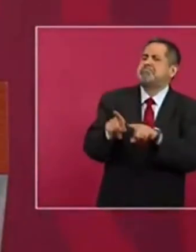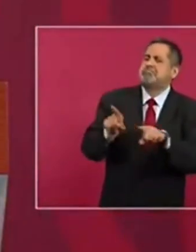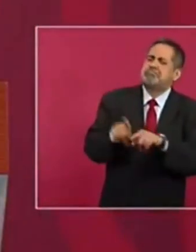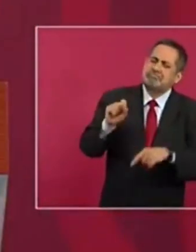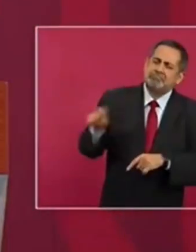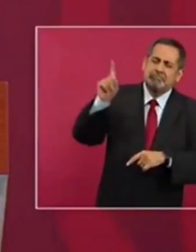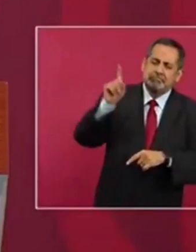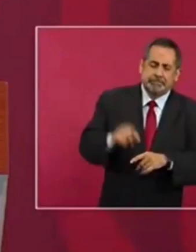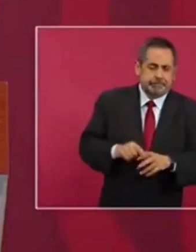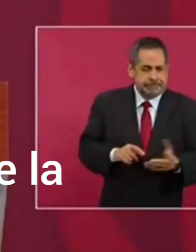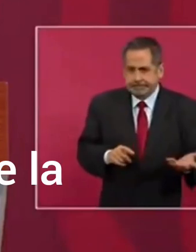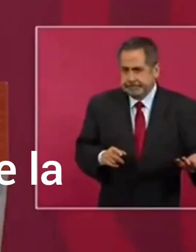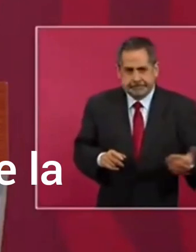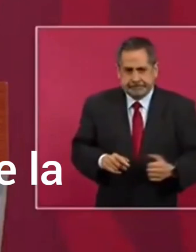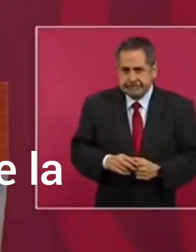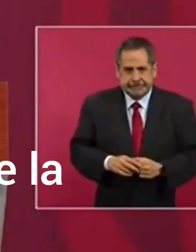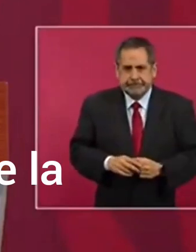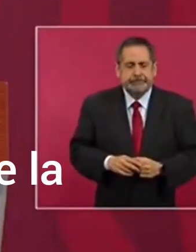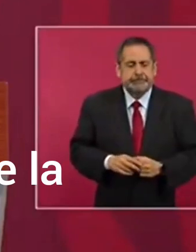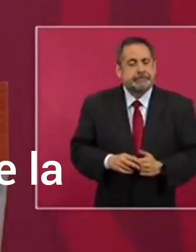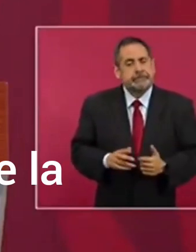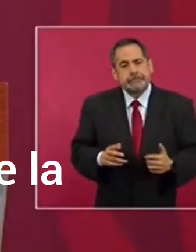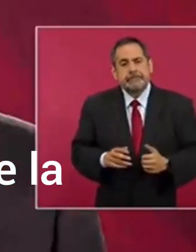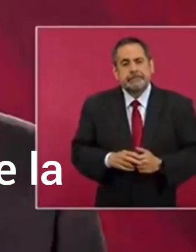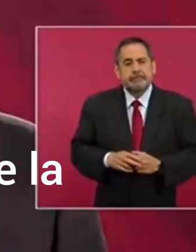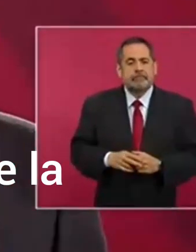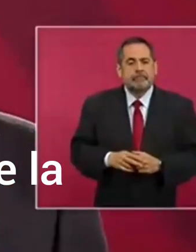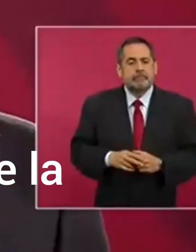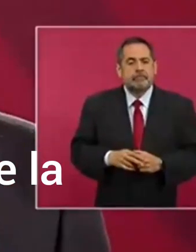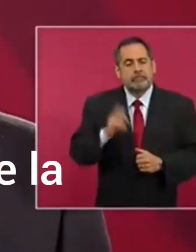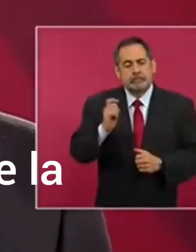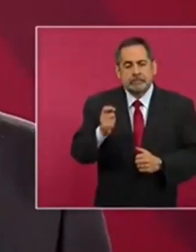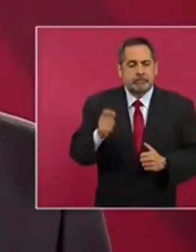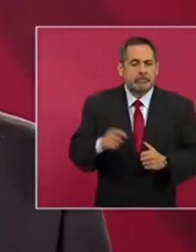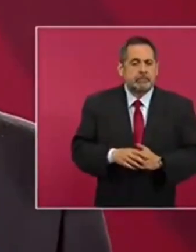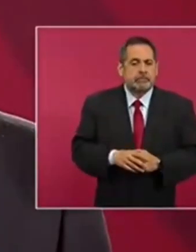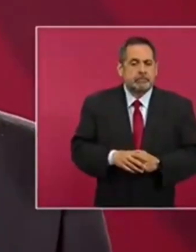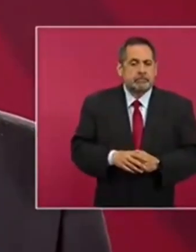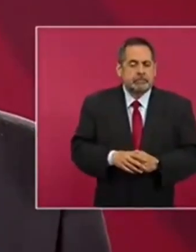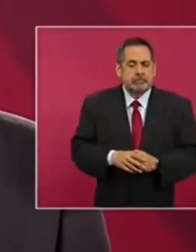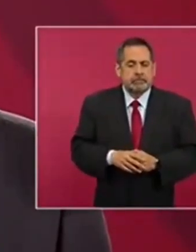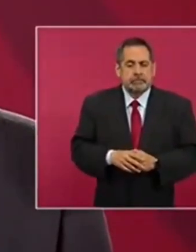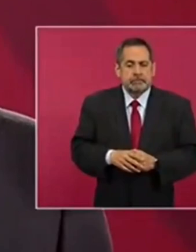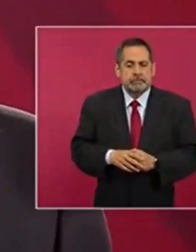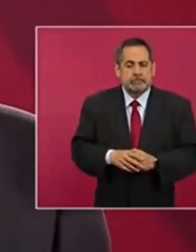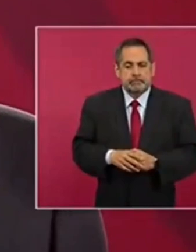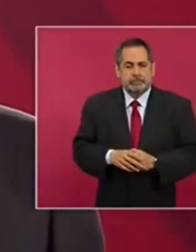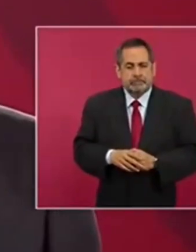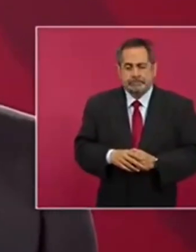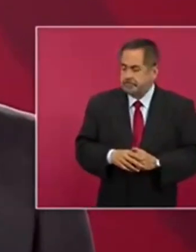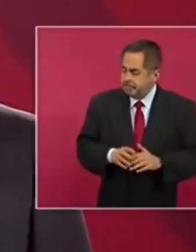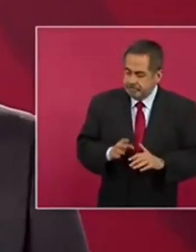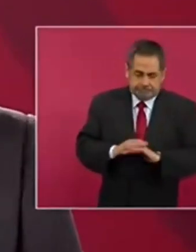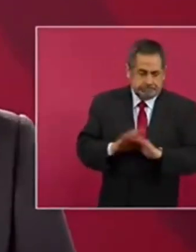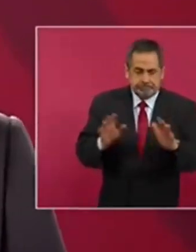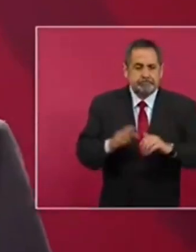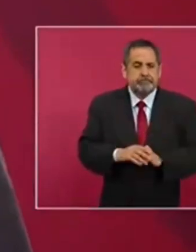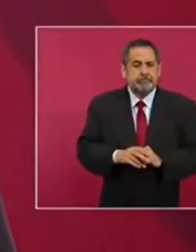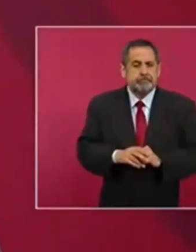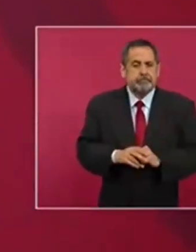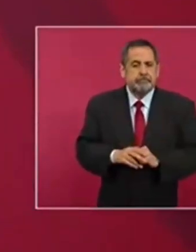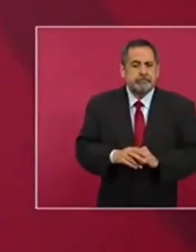por su parte la auditoría superior de la federación ya ha publicado detalles de 81 contratos por 48